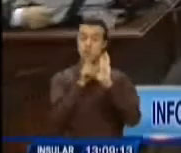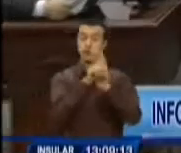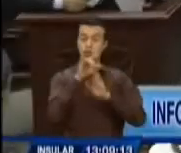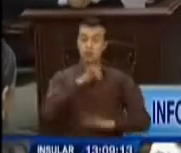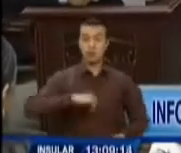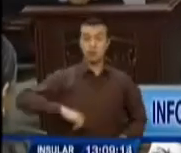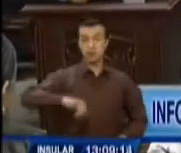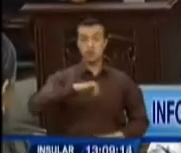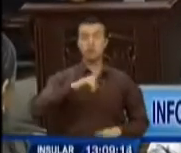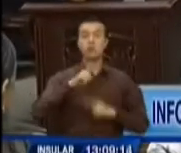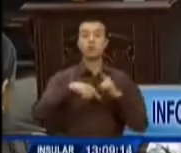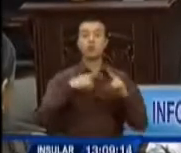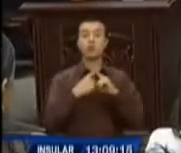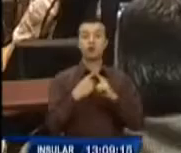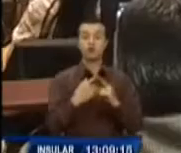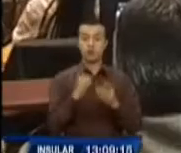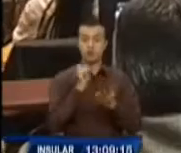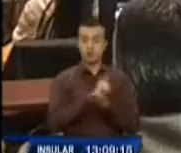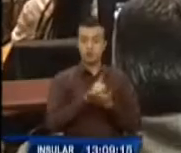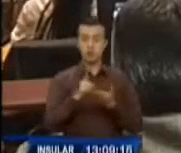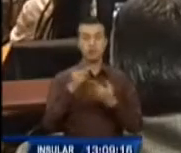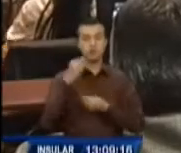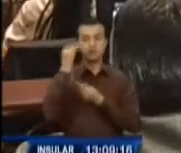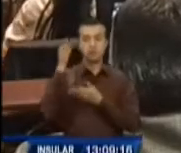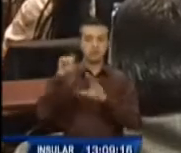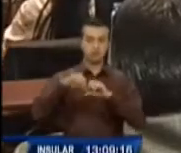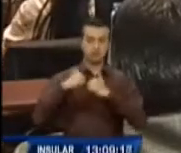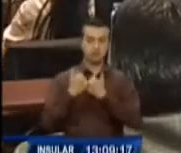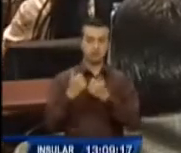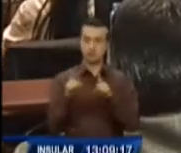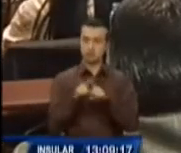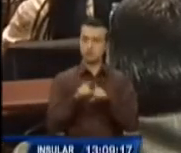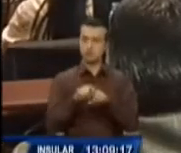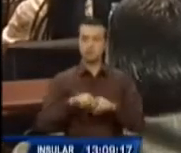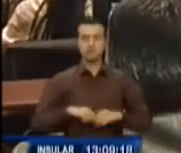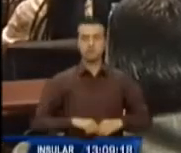Democracia serán entregadas esta misma semana al Legislativo. Fernanda Vera, Ecuador TV.